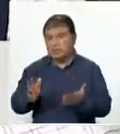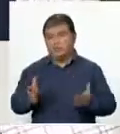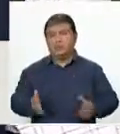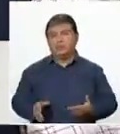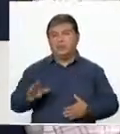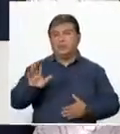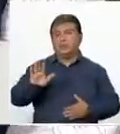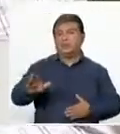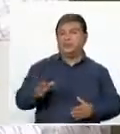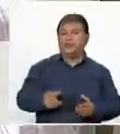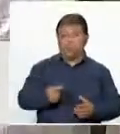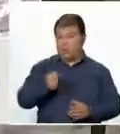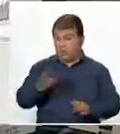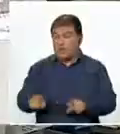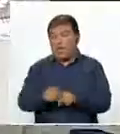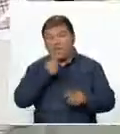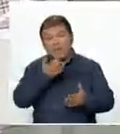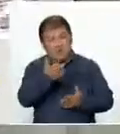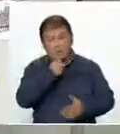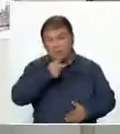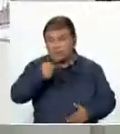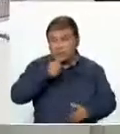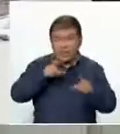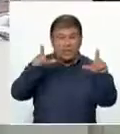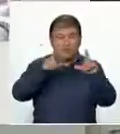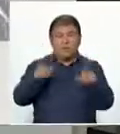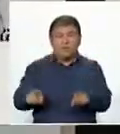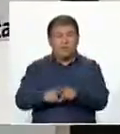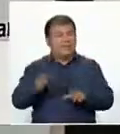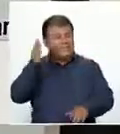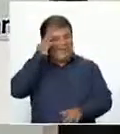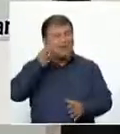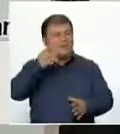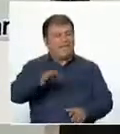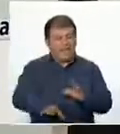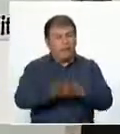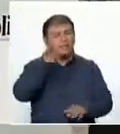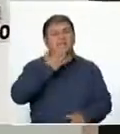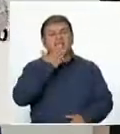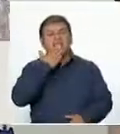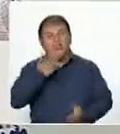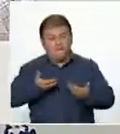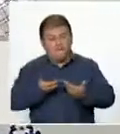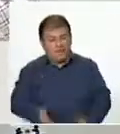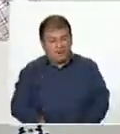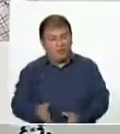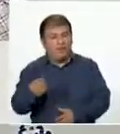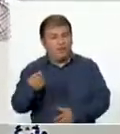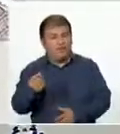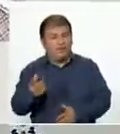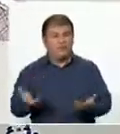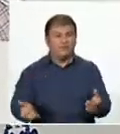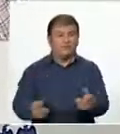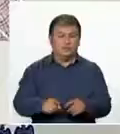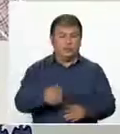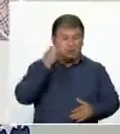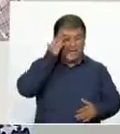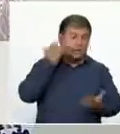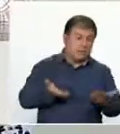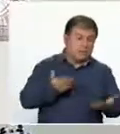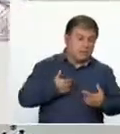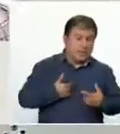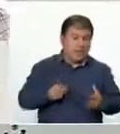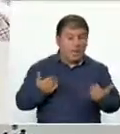que a través de tu reportaje y de tus cámaras, estamos seguros que vamos a encontrar al propietario, que debido a la alta suma, tú comprenderás,